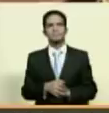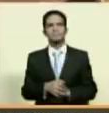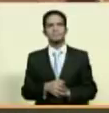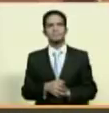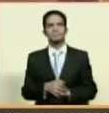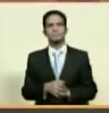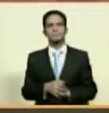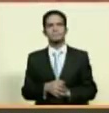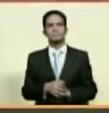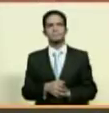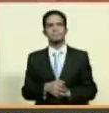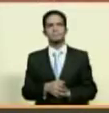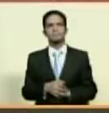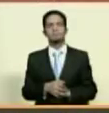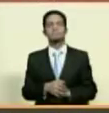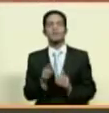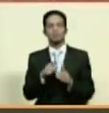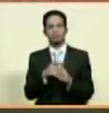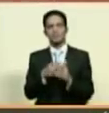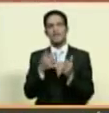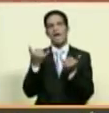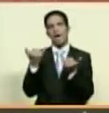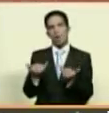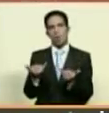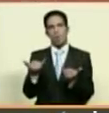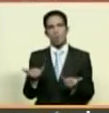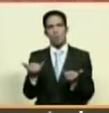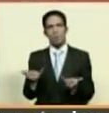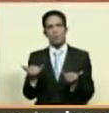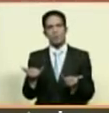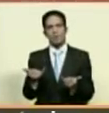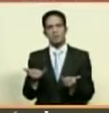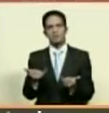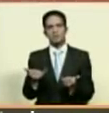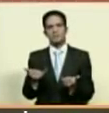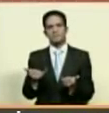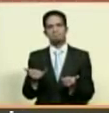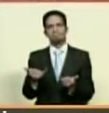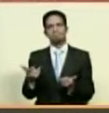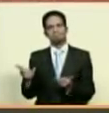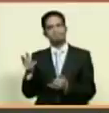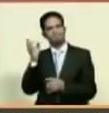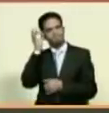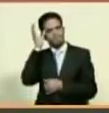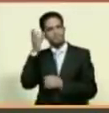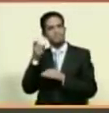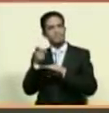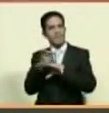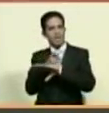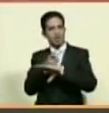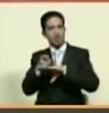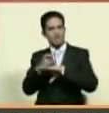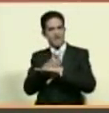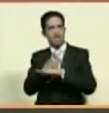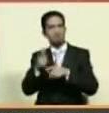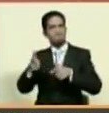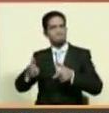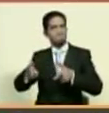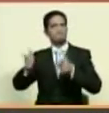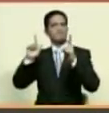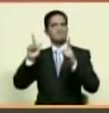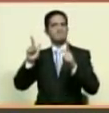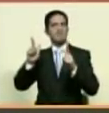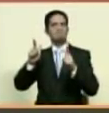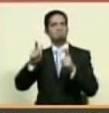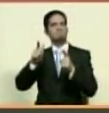ilegal. Ahora, evidentemente, con la política de fluctuación libre de la